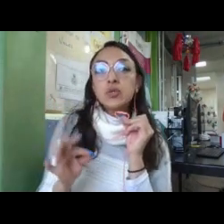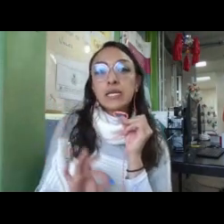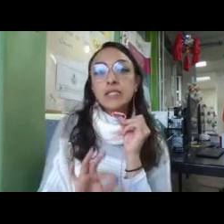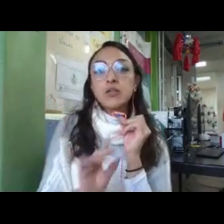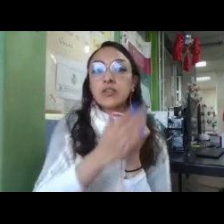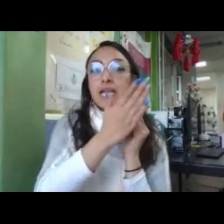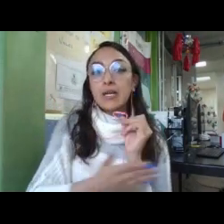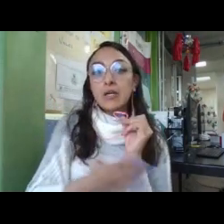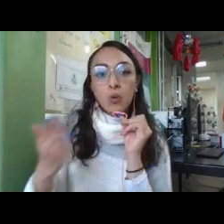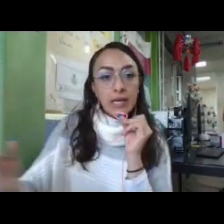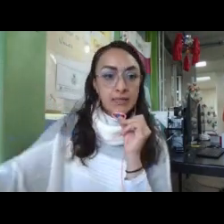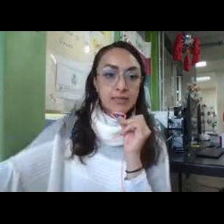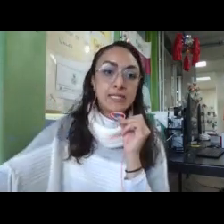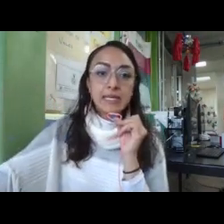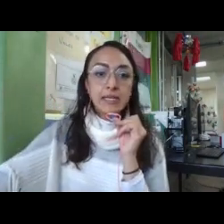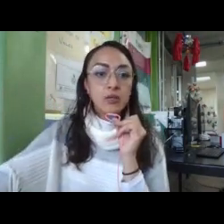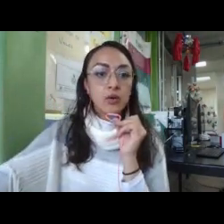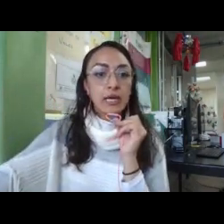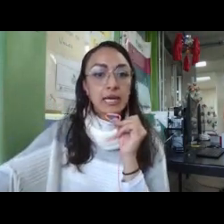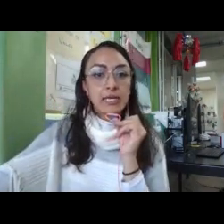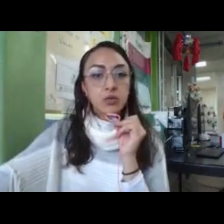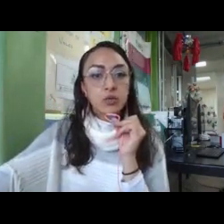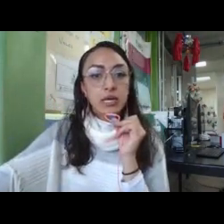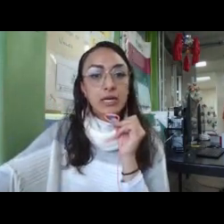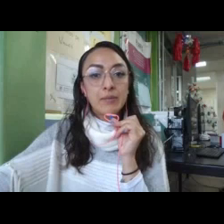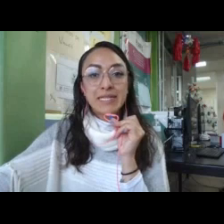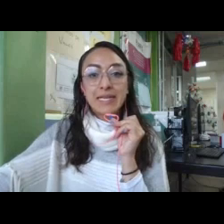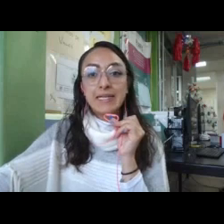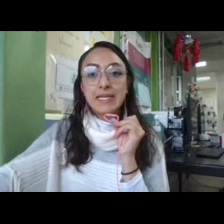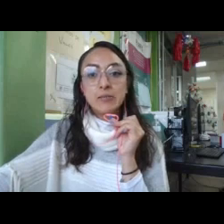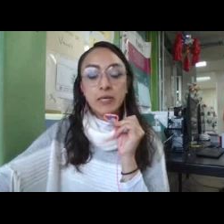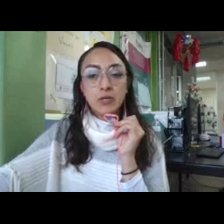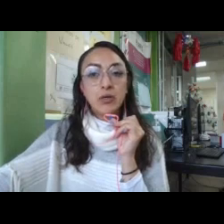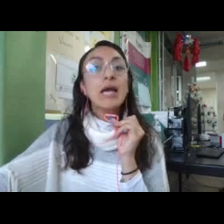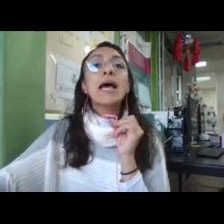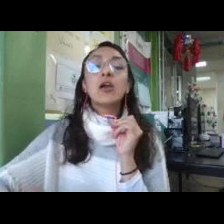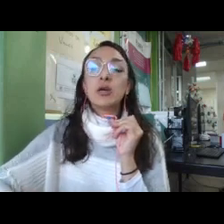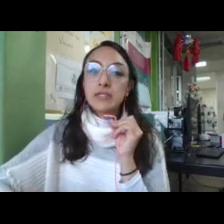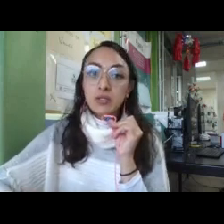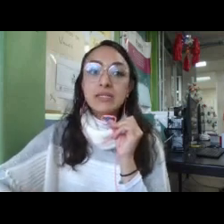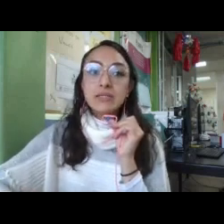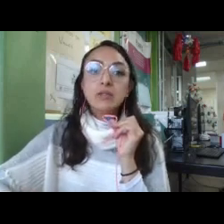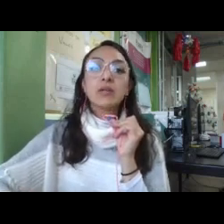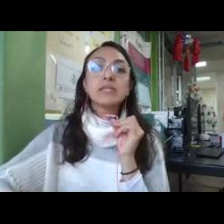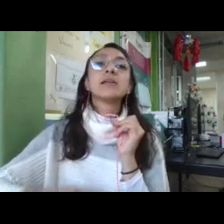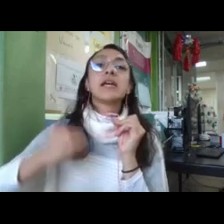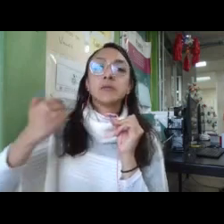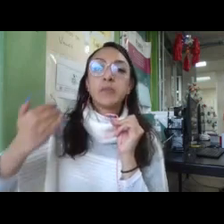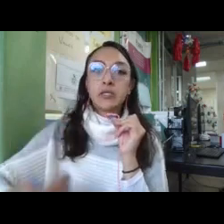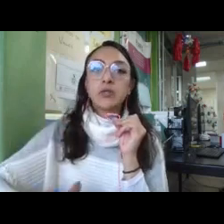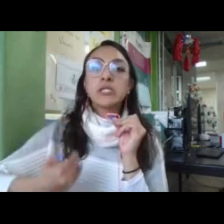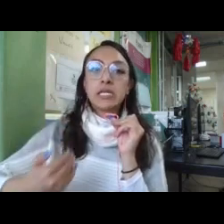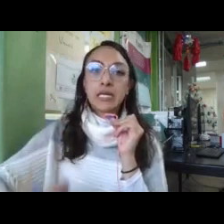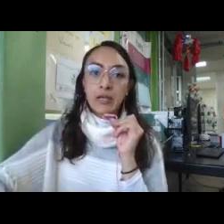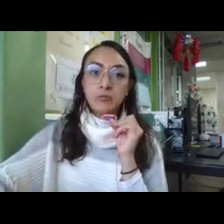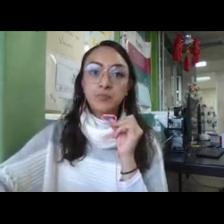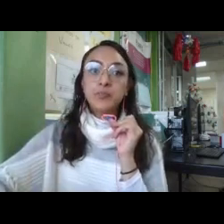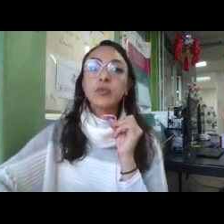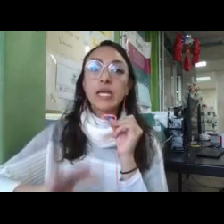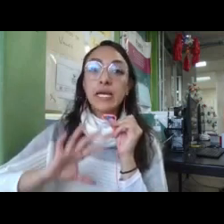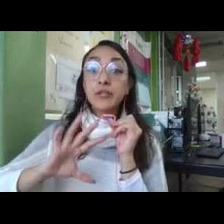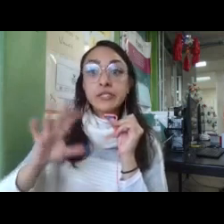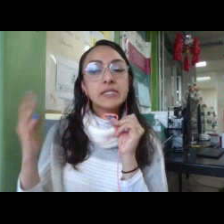yo los utilizo tal cual, siguiendo la estructura gramatical del español, lo que estoy haciendo es español